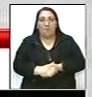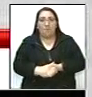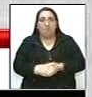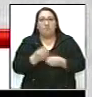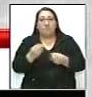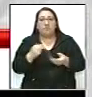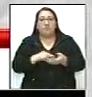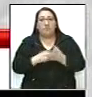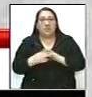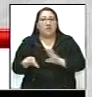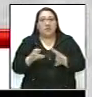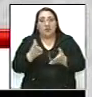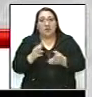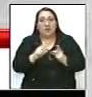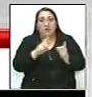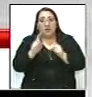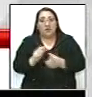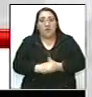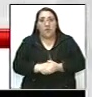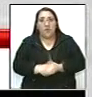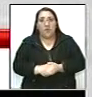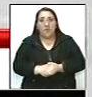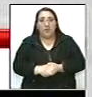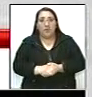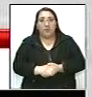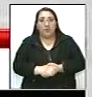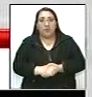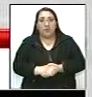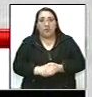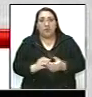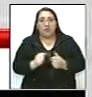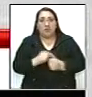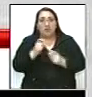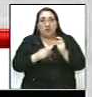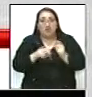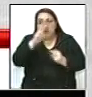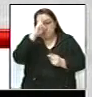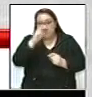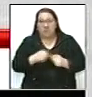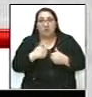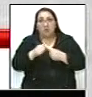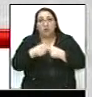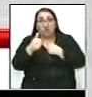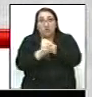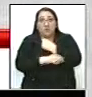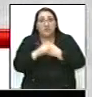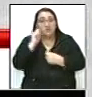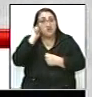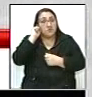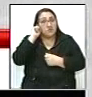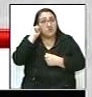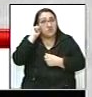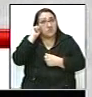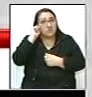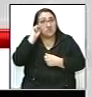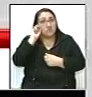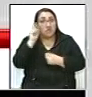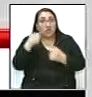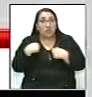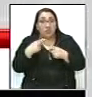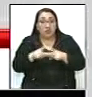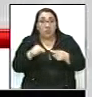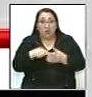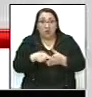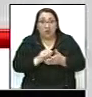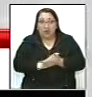hacía también era otra de las preguntas con los peruanos que residen en el extranjero. ¿Ellos no van a tener acaso ningún